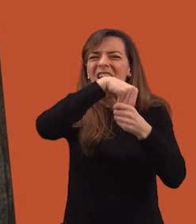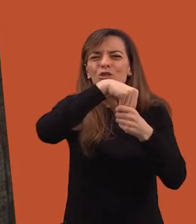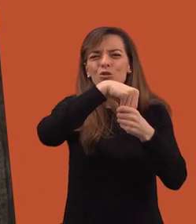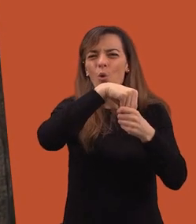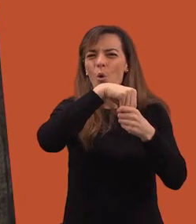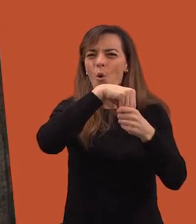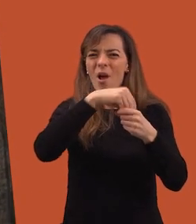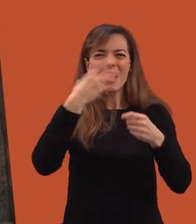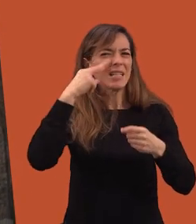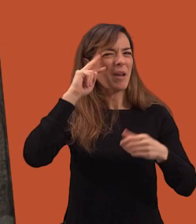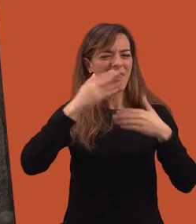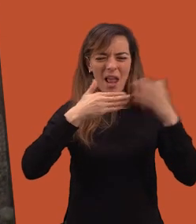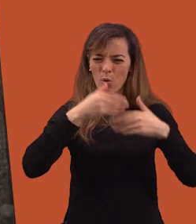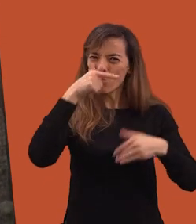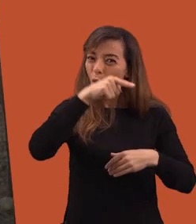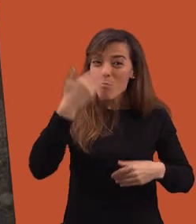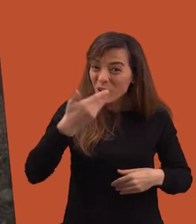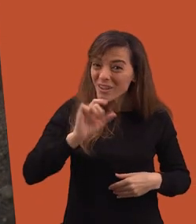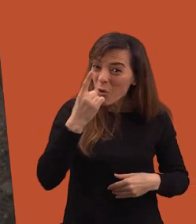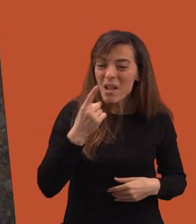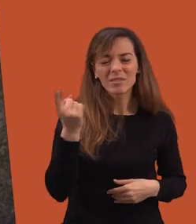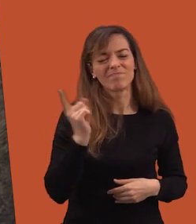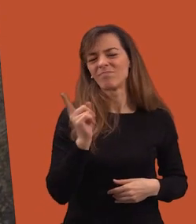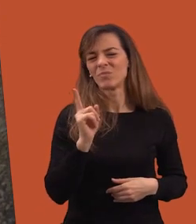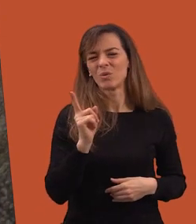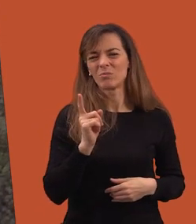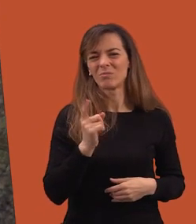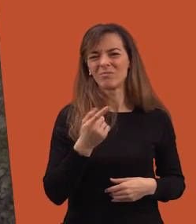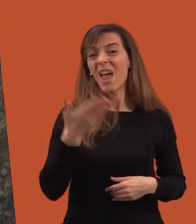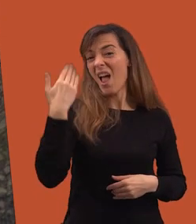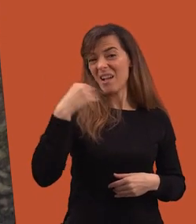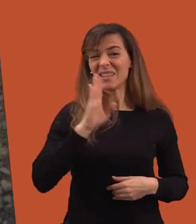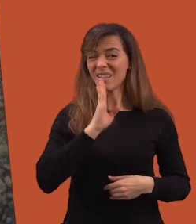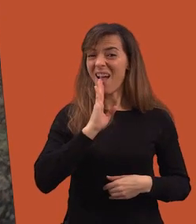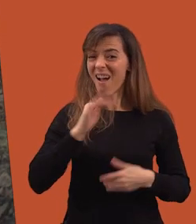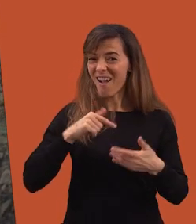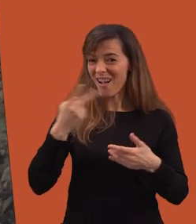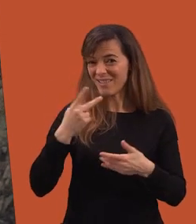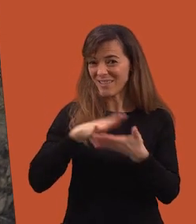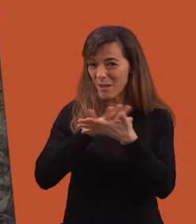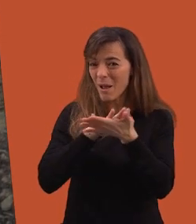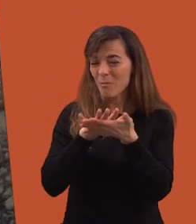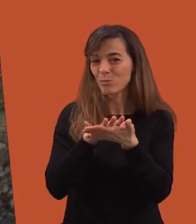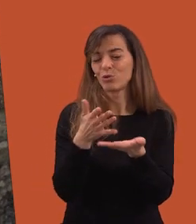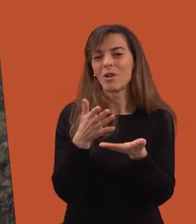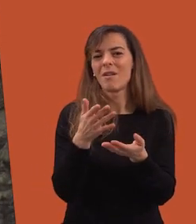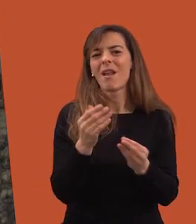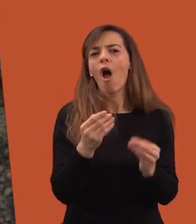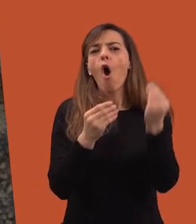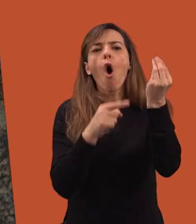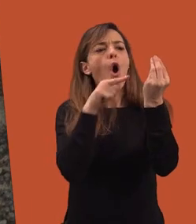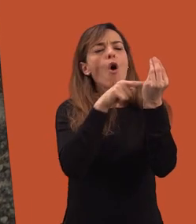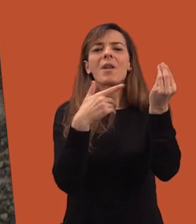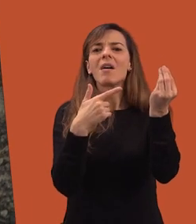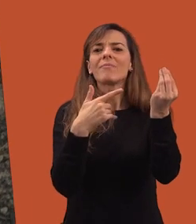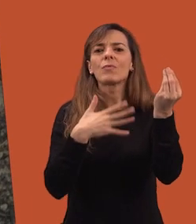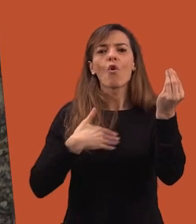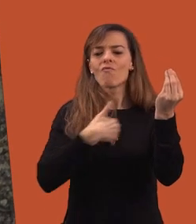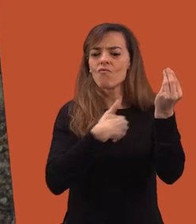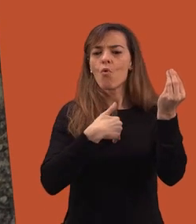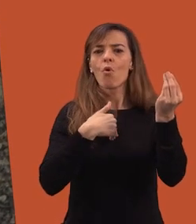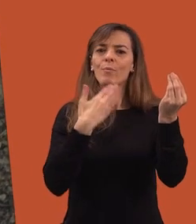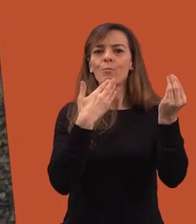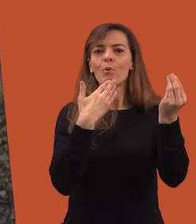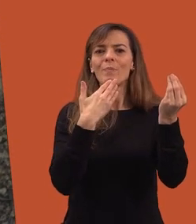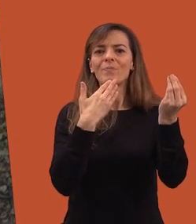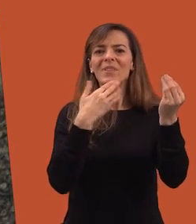una obra sea la propia experiencia del autor es lo que decíamos antes que tiene que ser la obra tiene que ser un